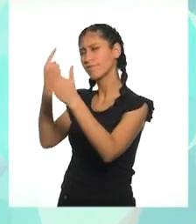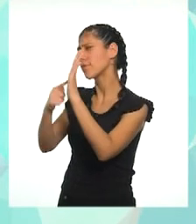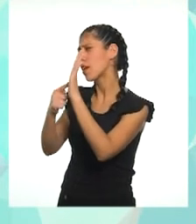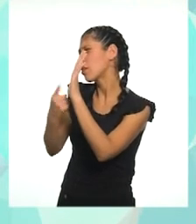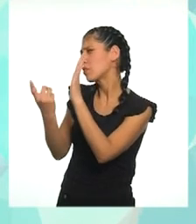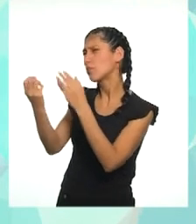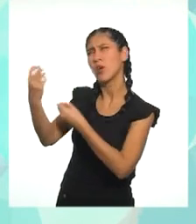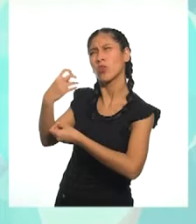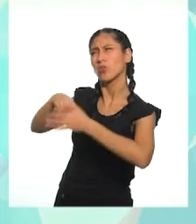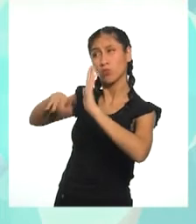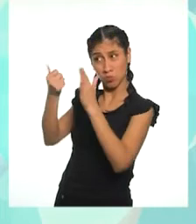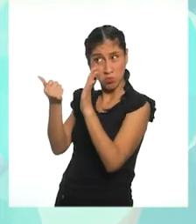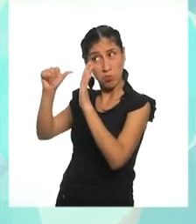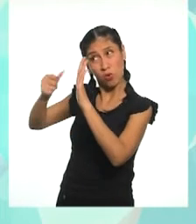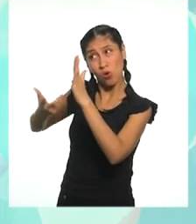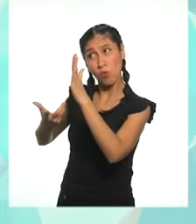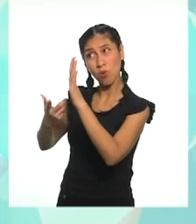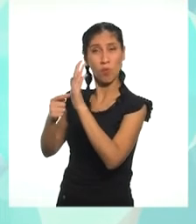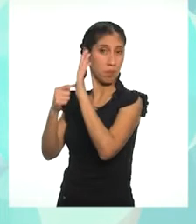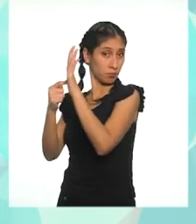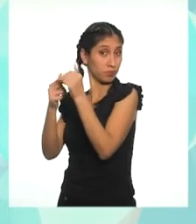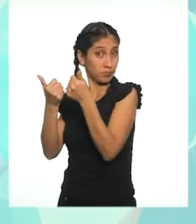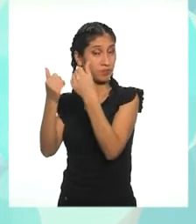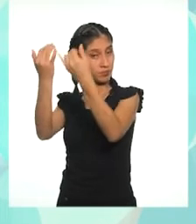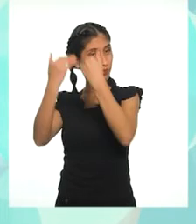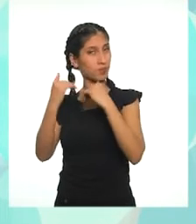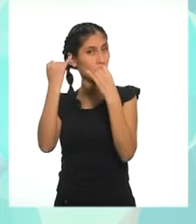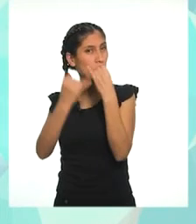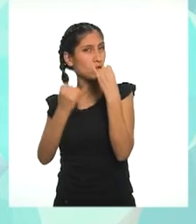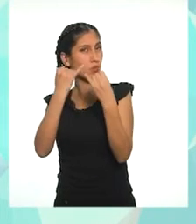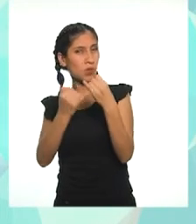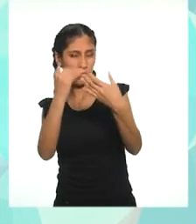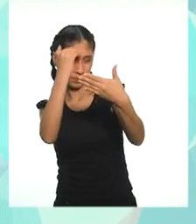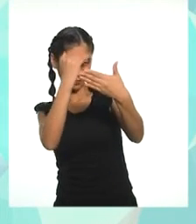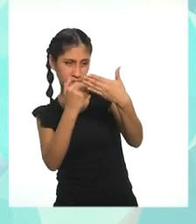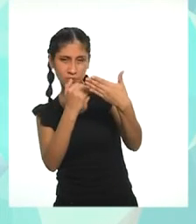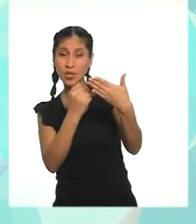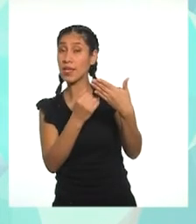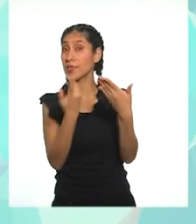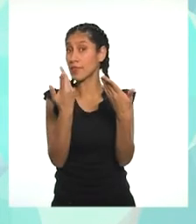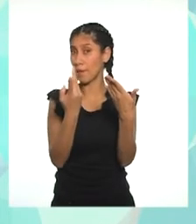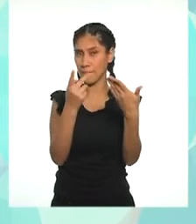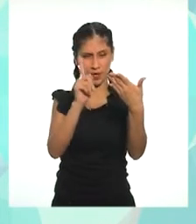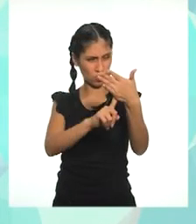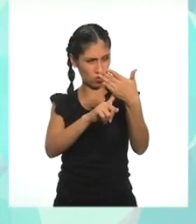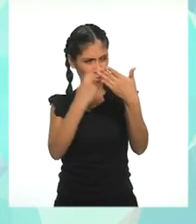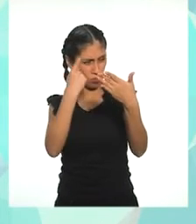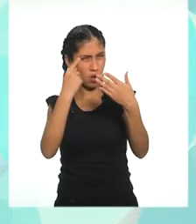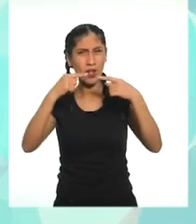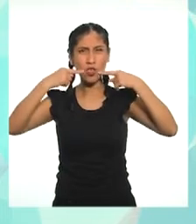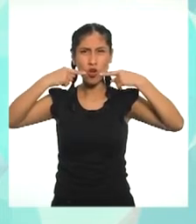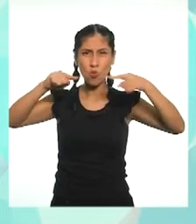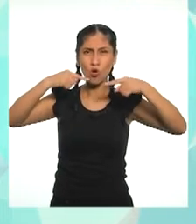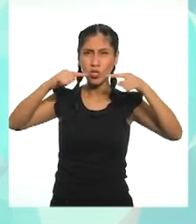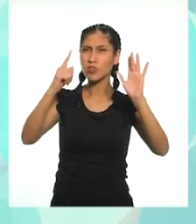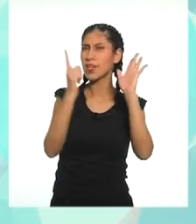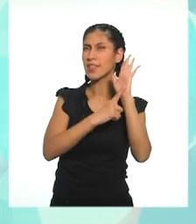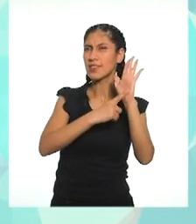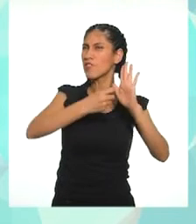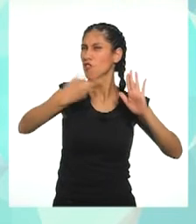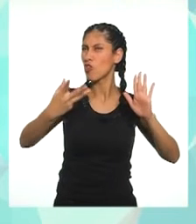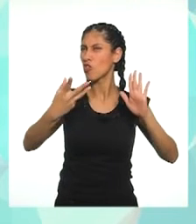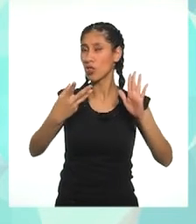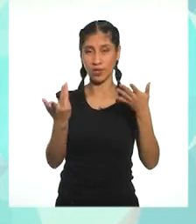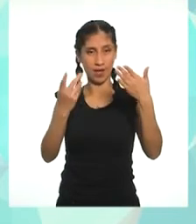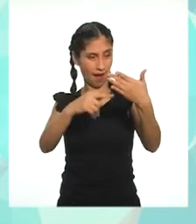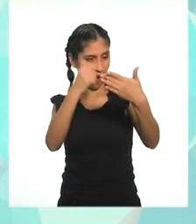de mejora. Por último, debemos encontrar el medio para publicar y difundir el texto,